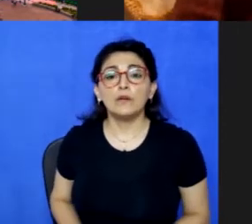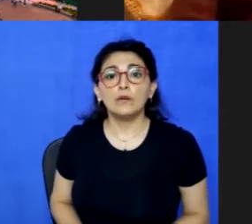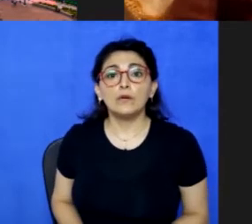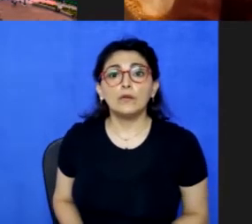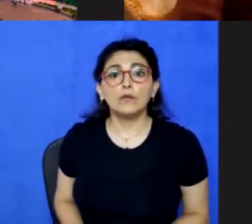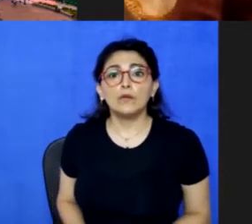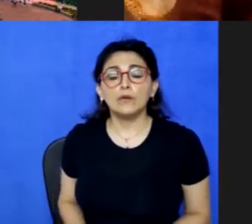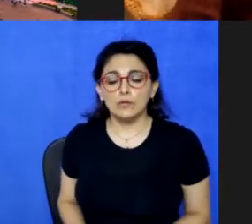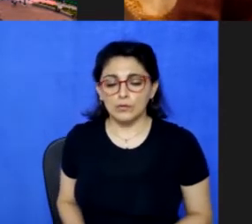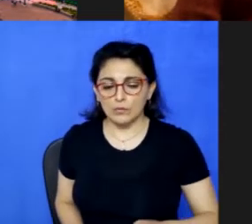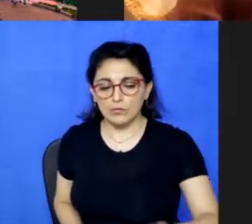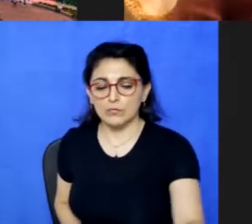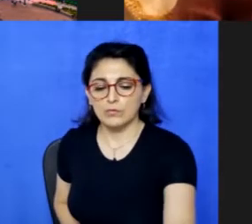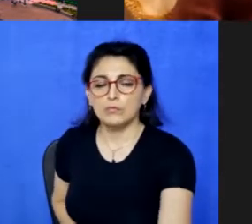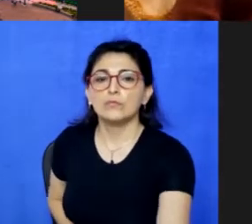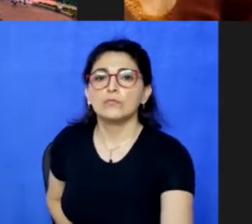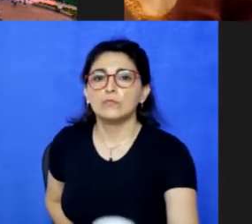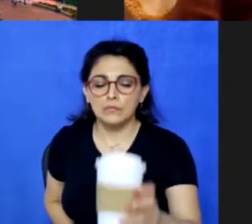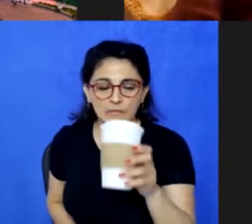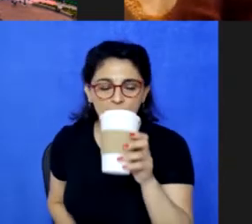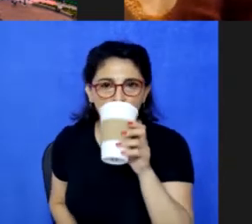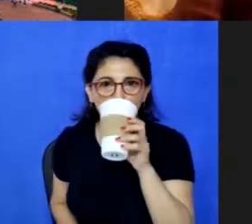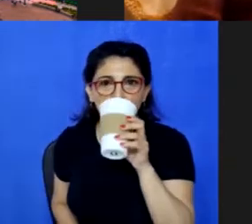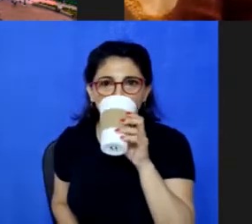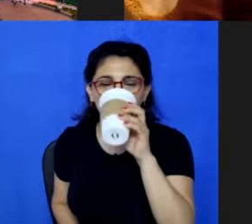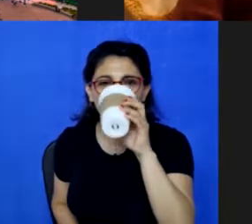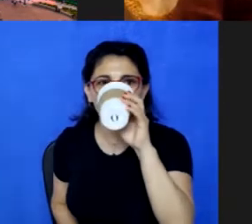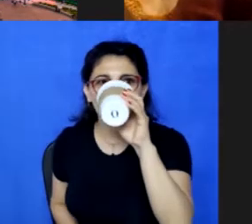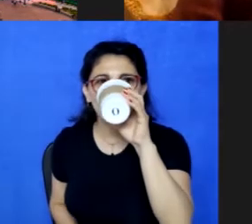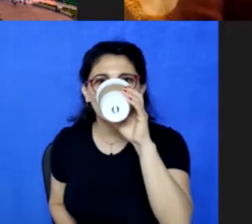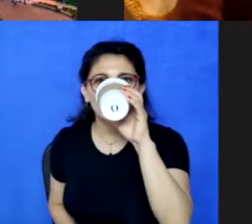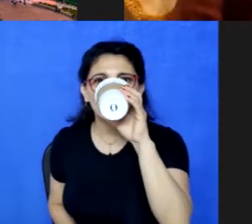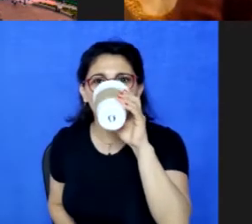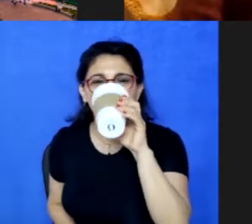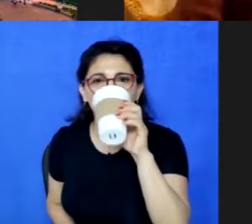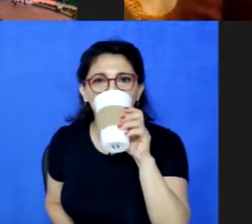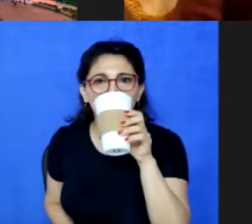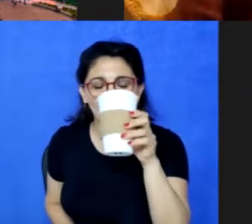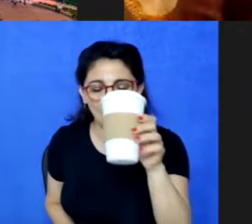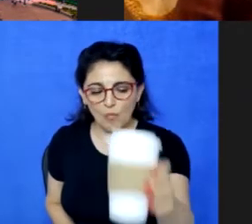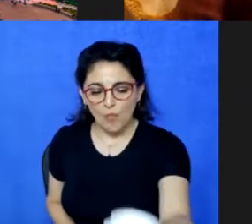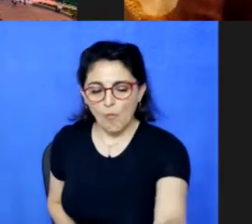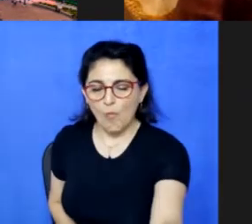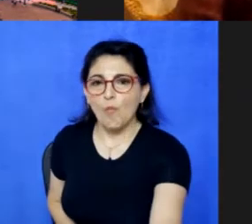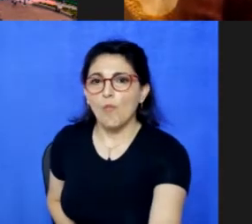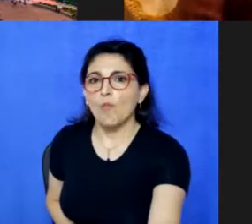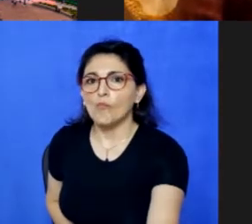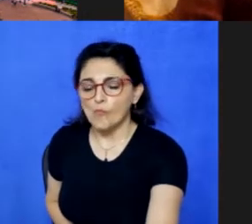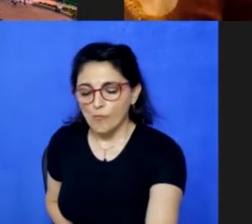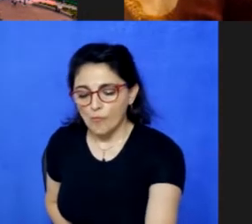en el restaurante en Buenos Aires pienso que se voy a hacer comida, lo voy a hacer para beneficencia,